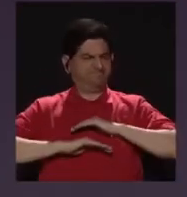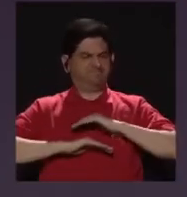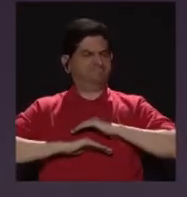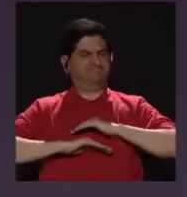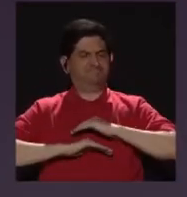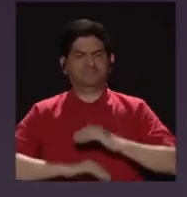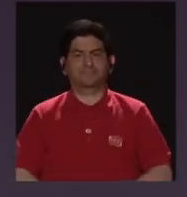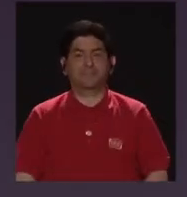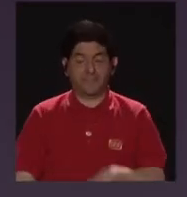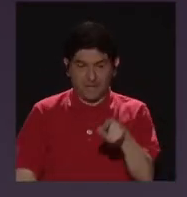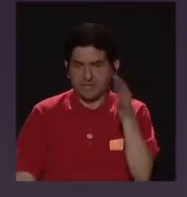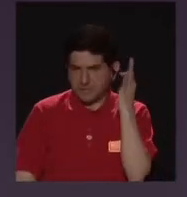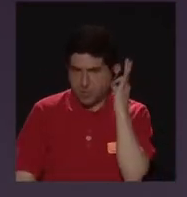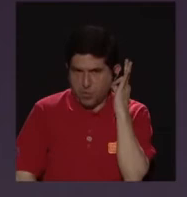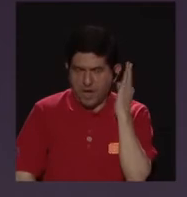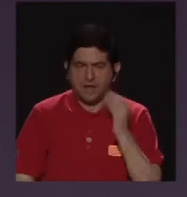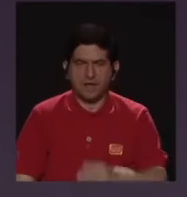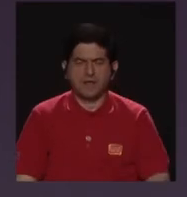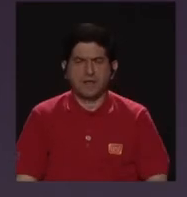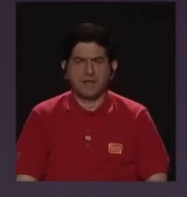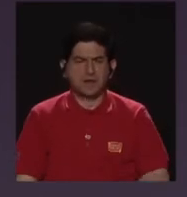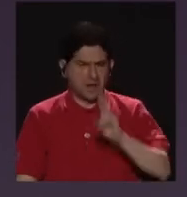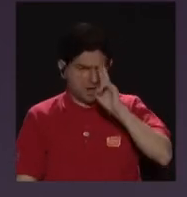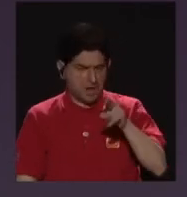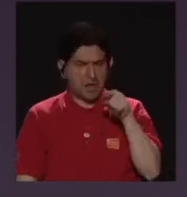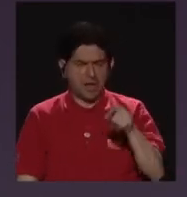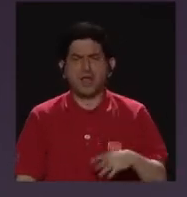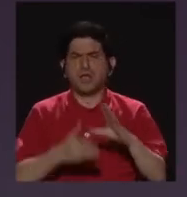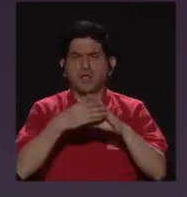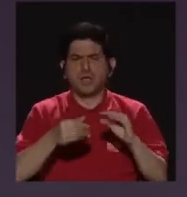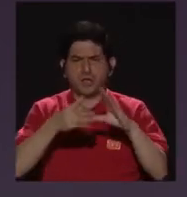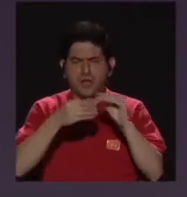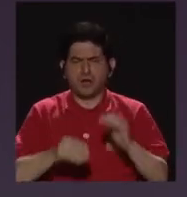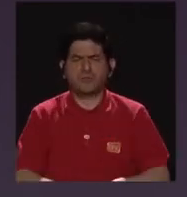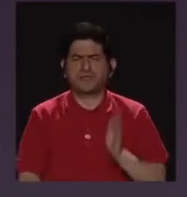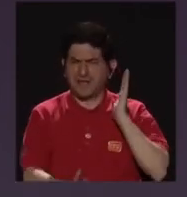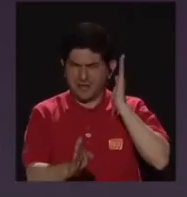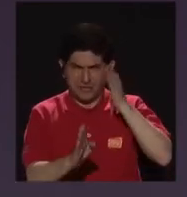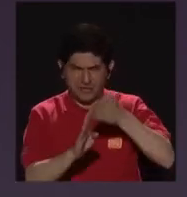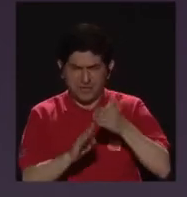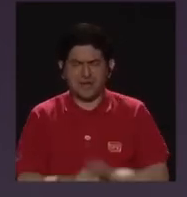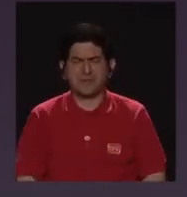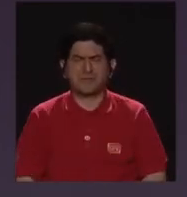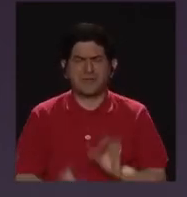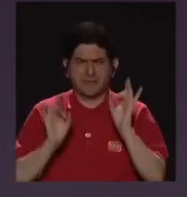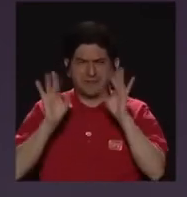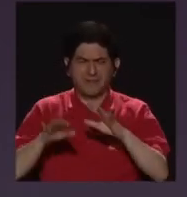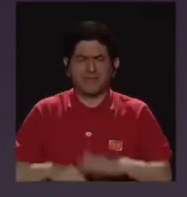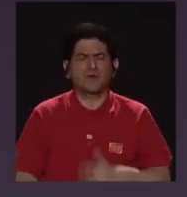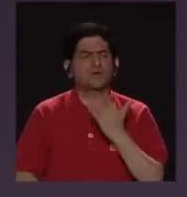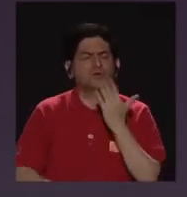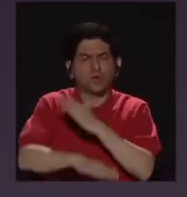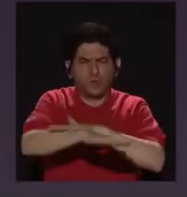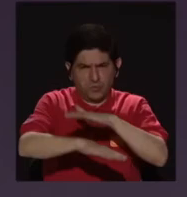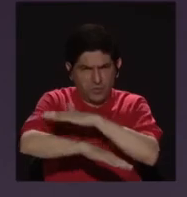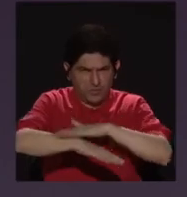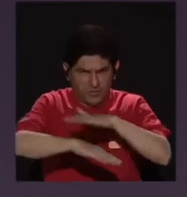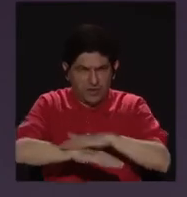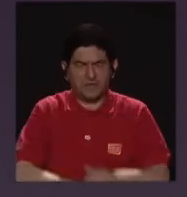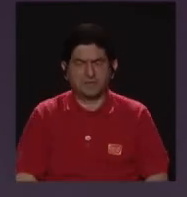ella era reconocida para hacer comentarios abiertamente xenofóbicos y racistas